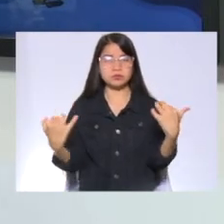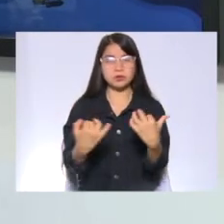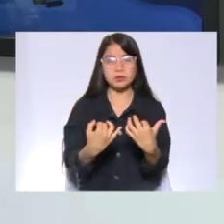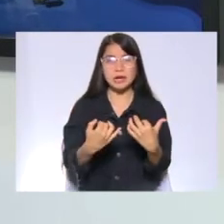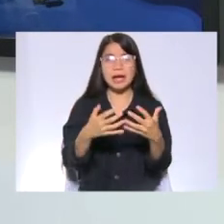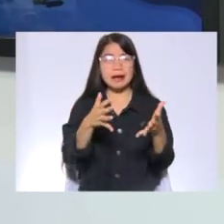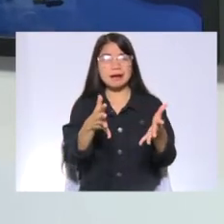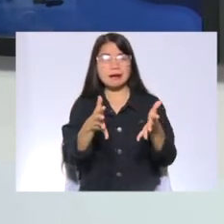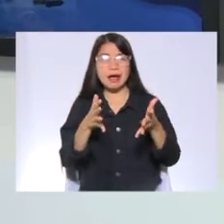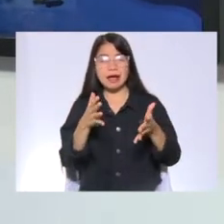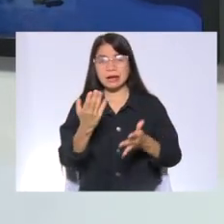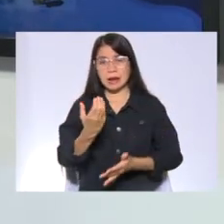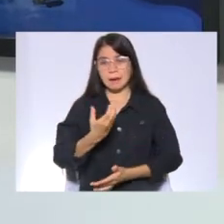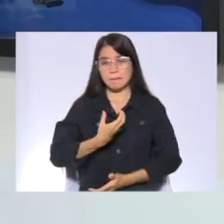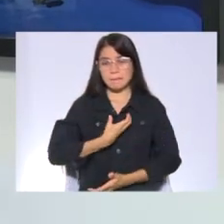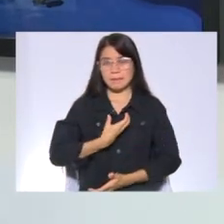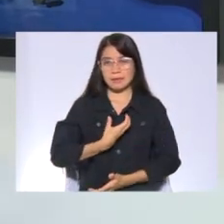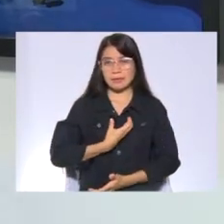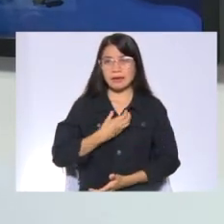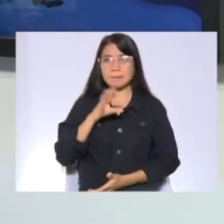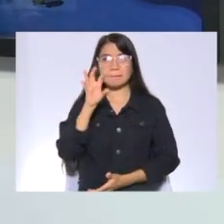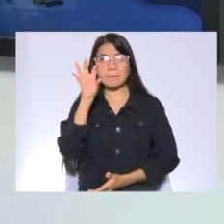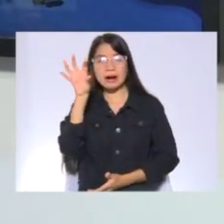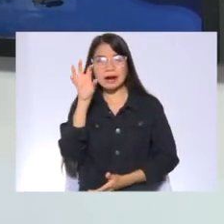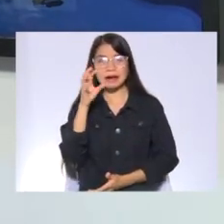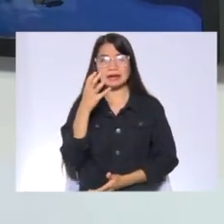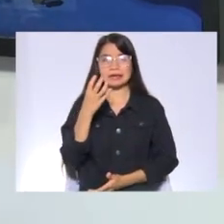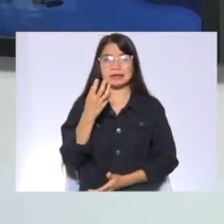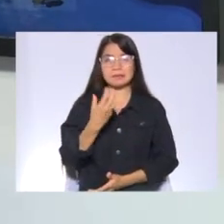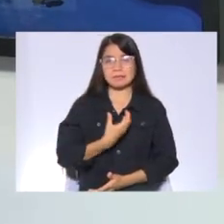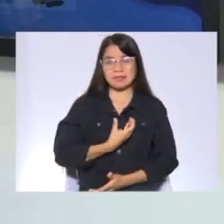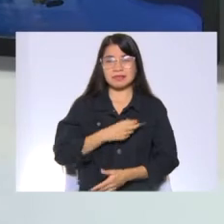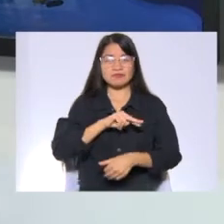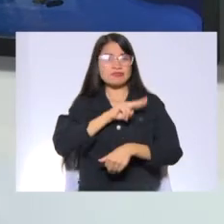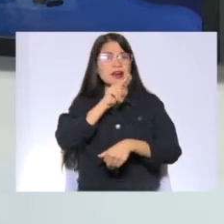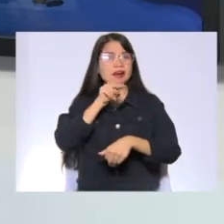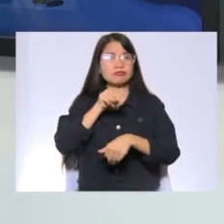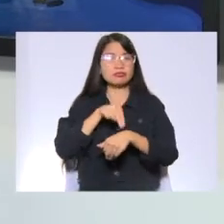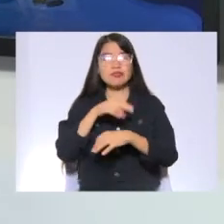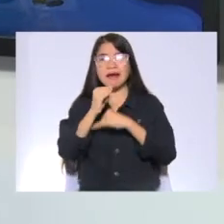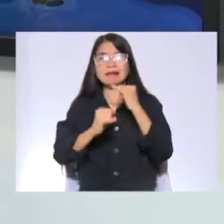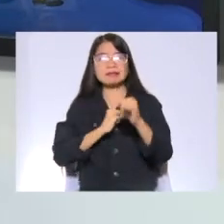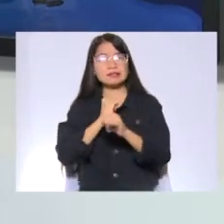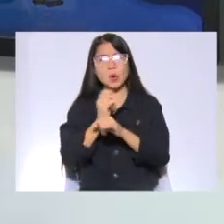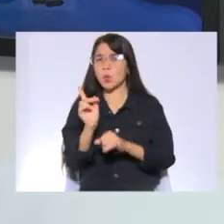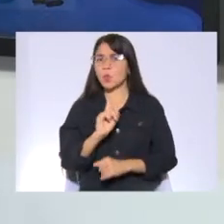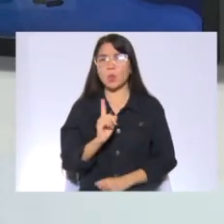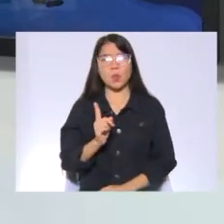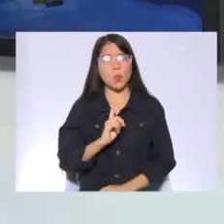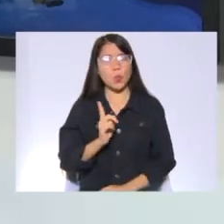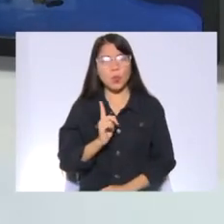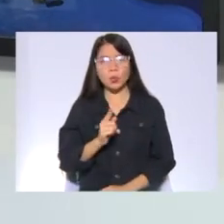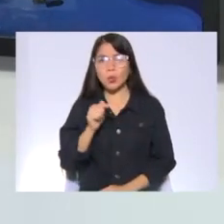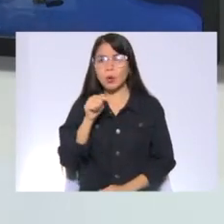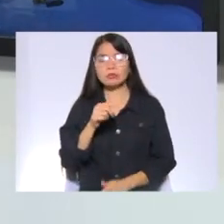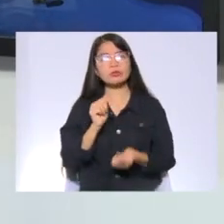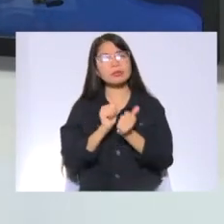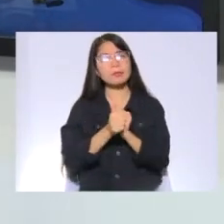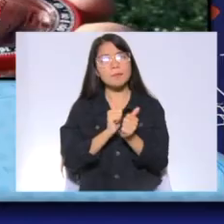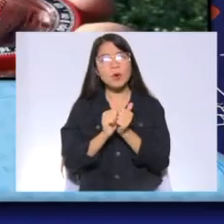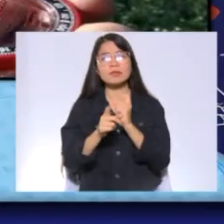medalla para el país, para el Estado. No, estos deportes se practican de manera más recreativa.